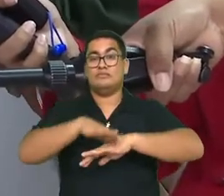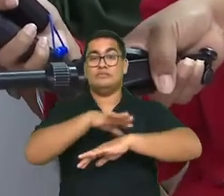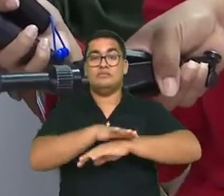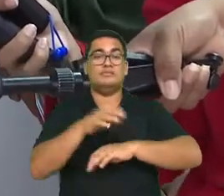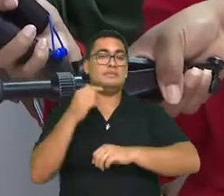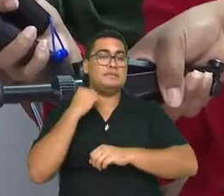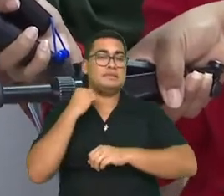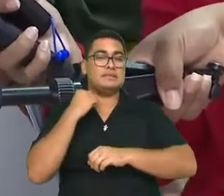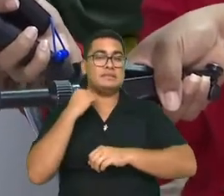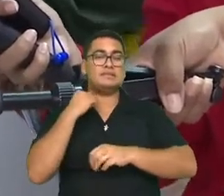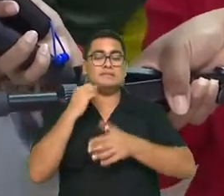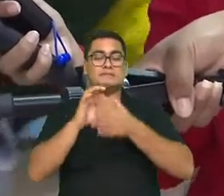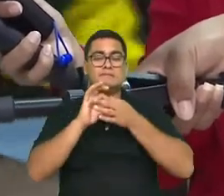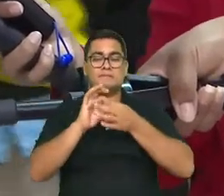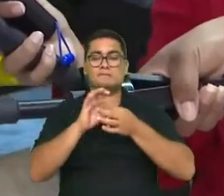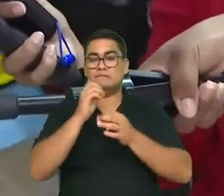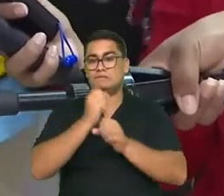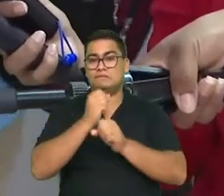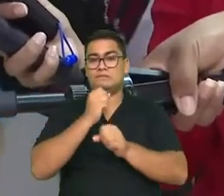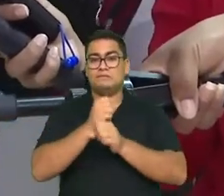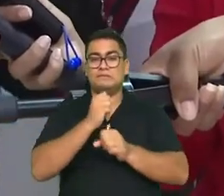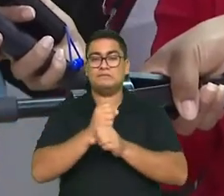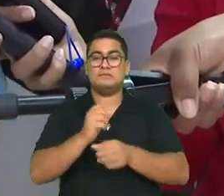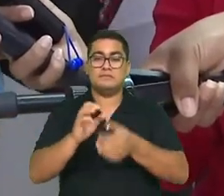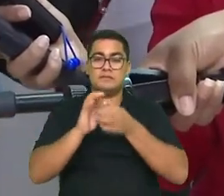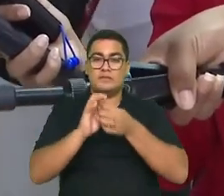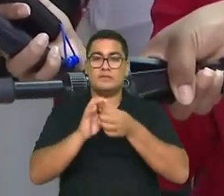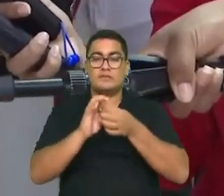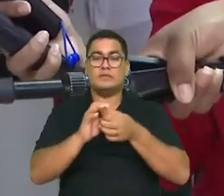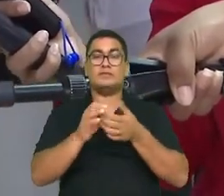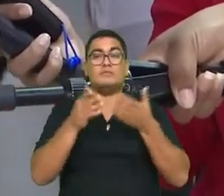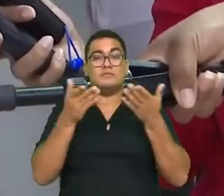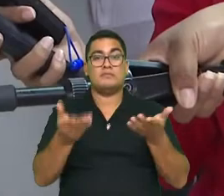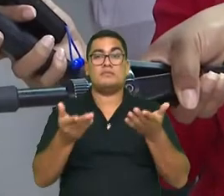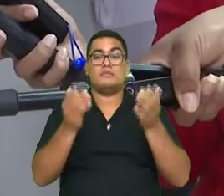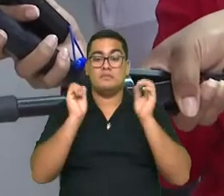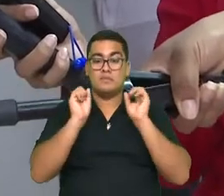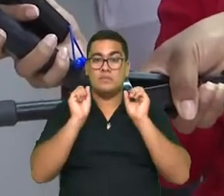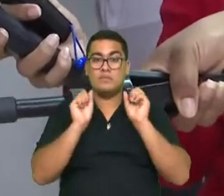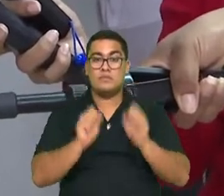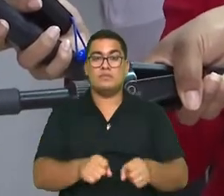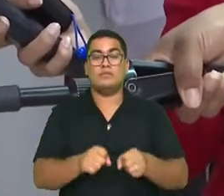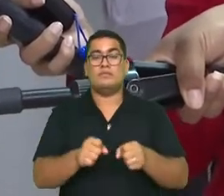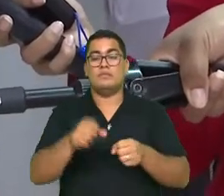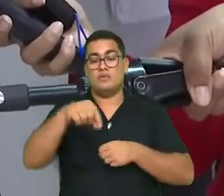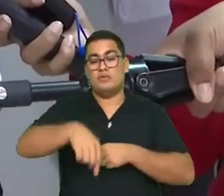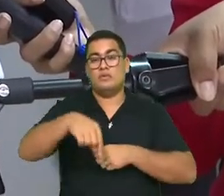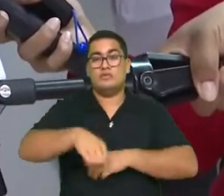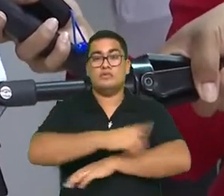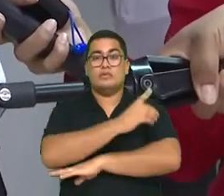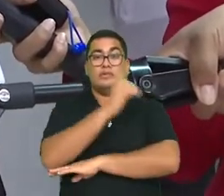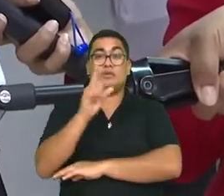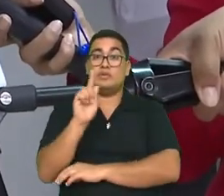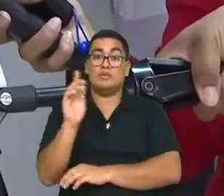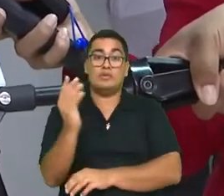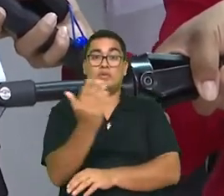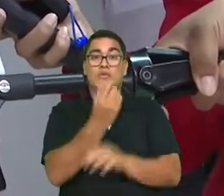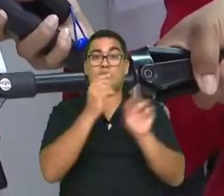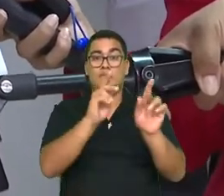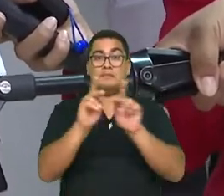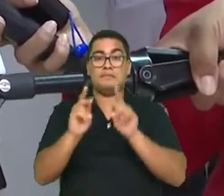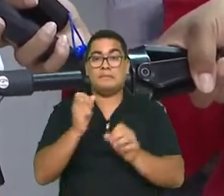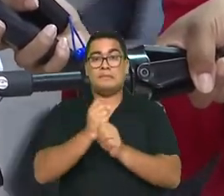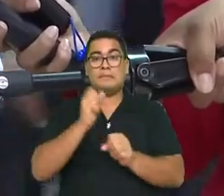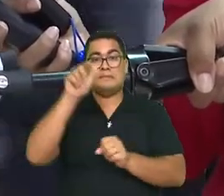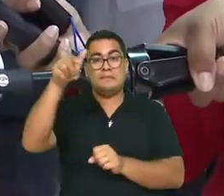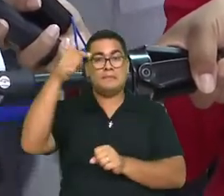siempre ellos están trabajando mano a mano para que sea posible de que hoy todos los trabajadores del Estado